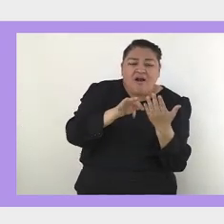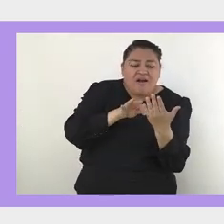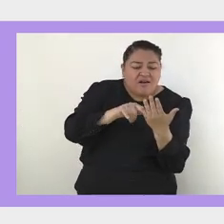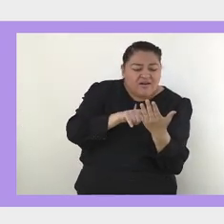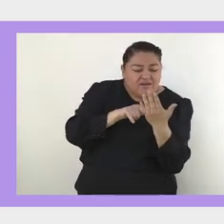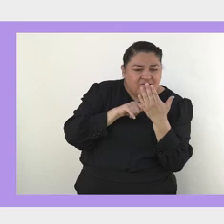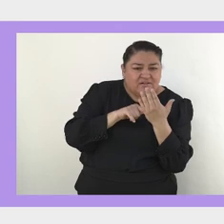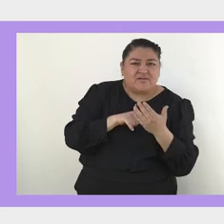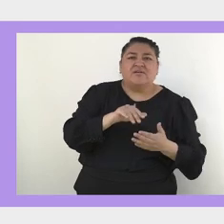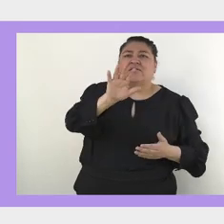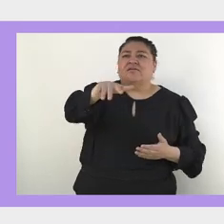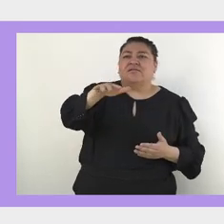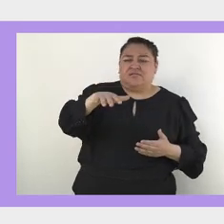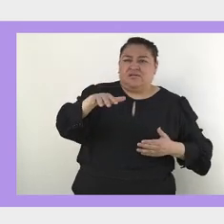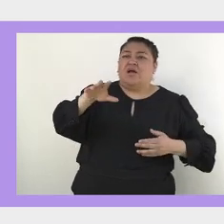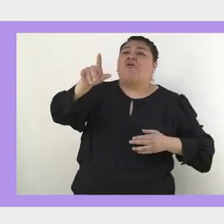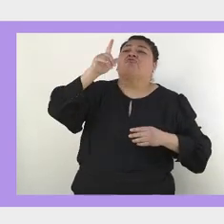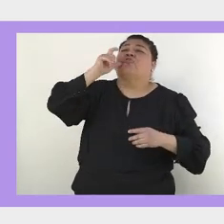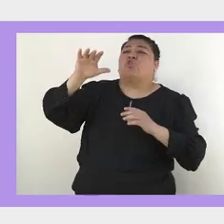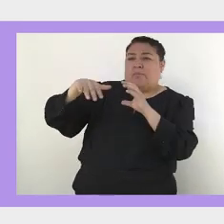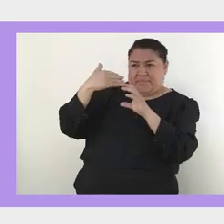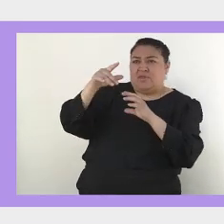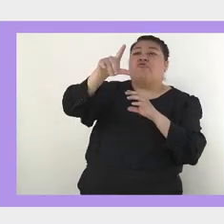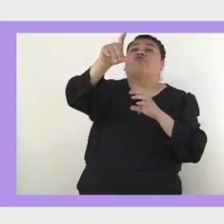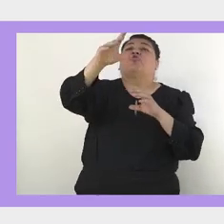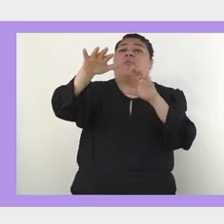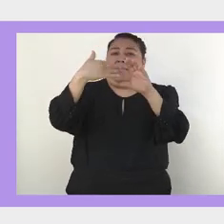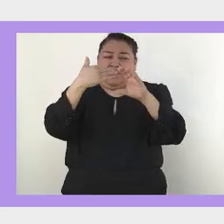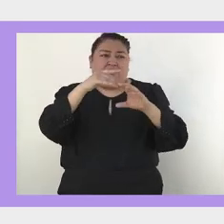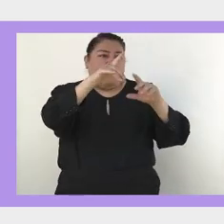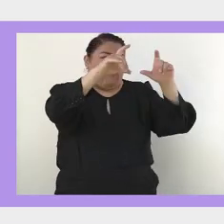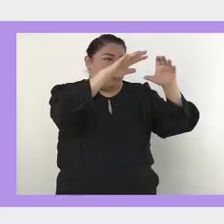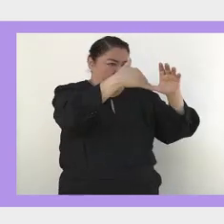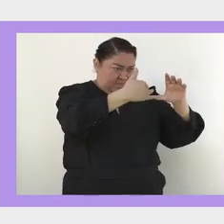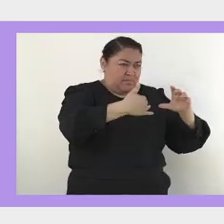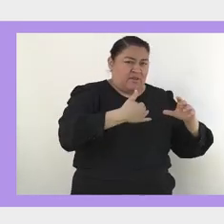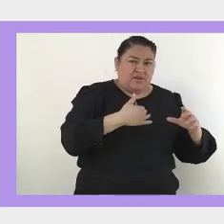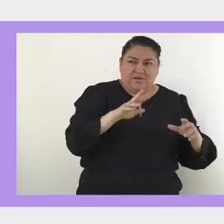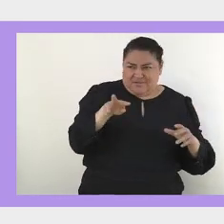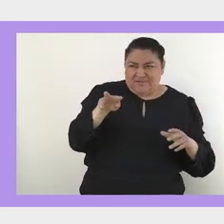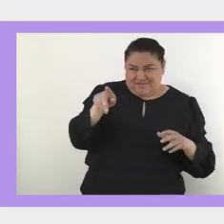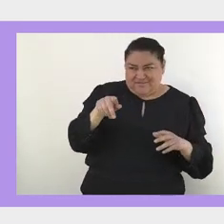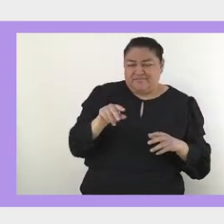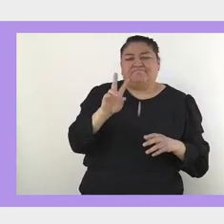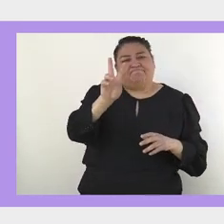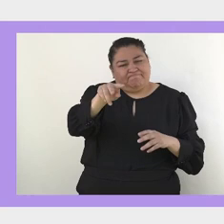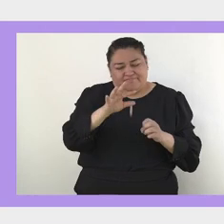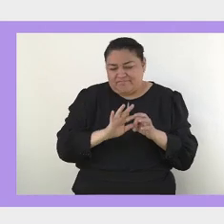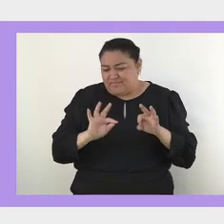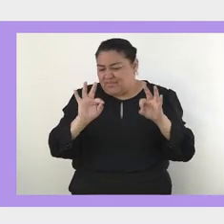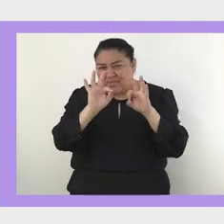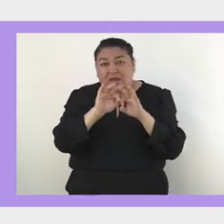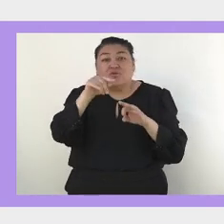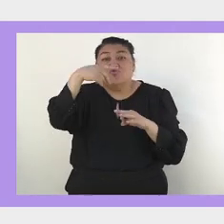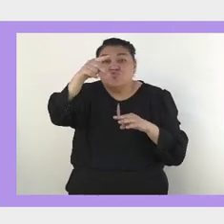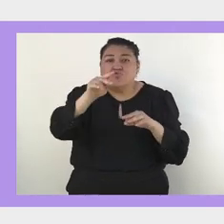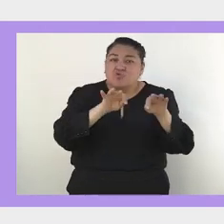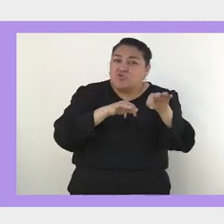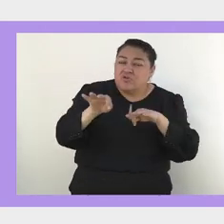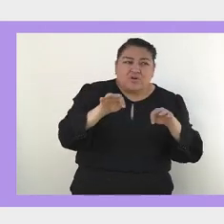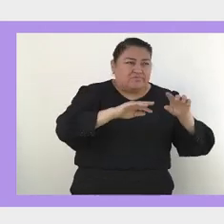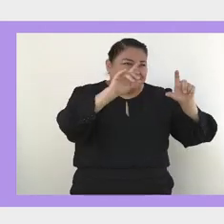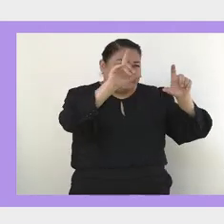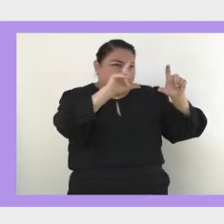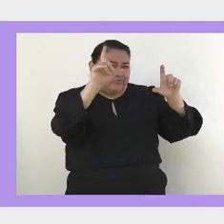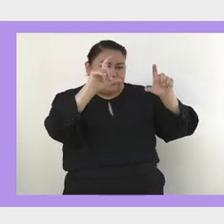visto que todo el tiempo están Oye me la pasas Óyeme la pasas no sí o no te pasa eso Entonces es súper importante labor y el trabajo que ustedes hacen